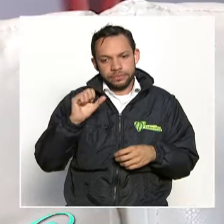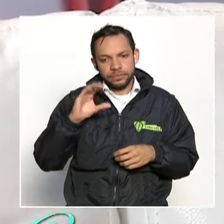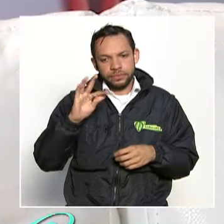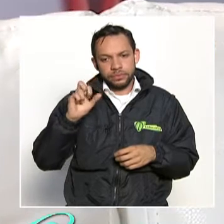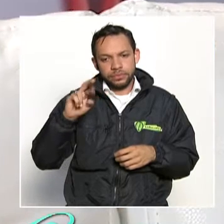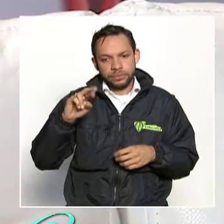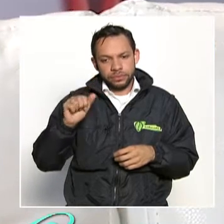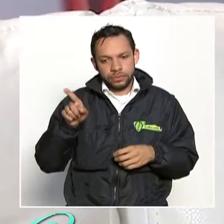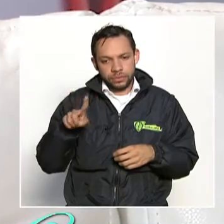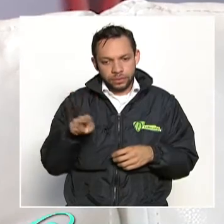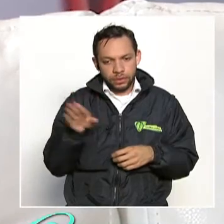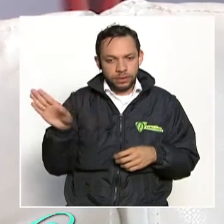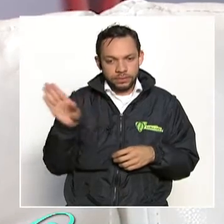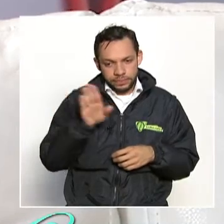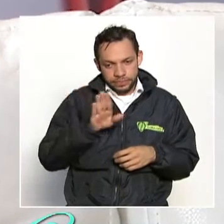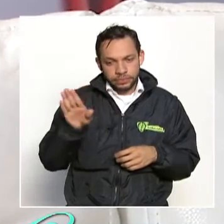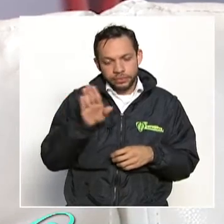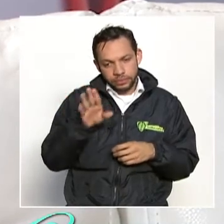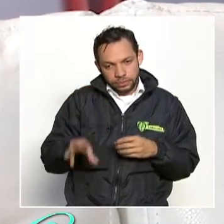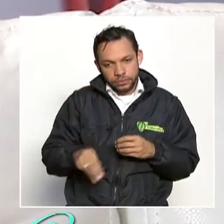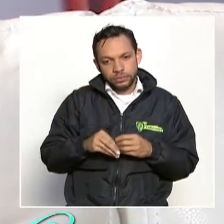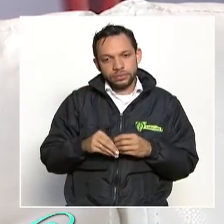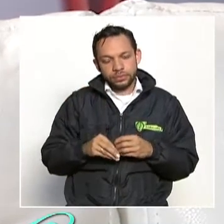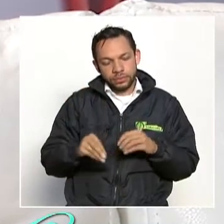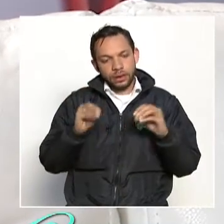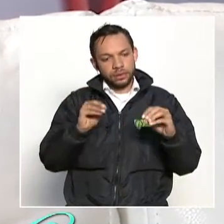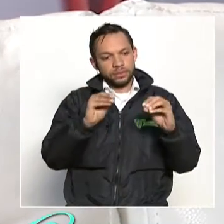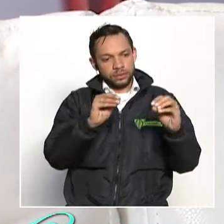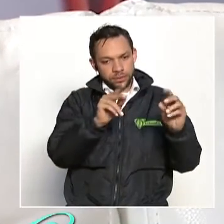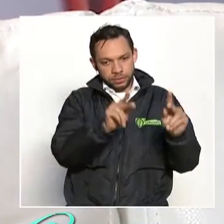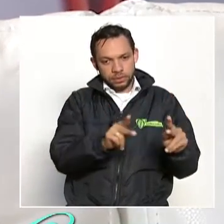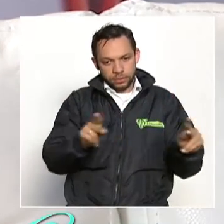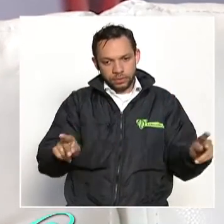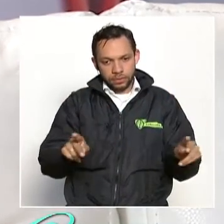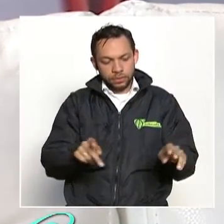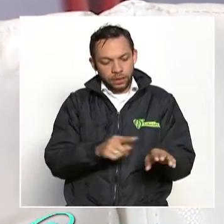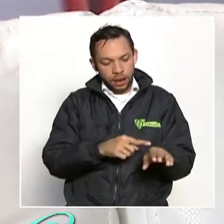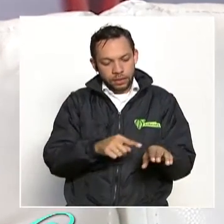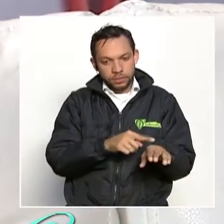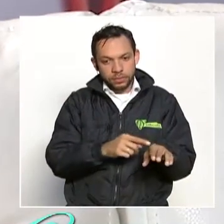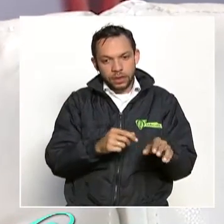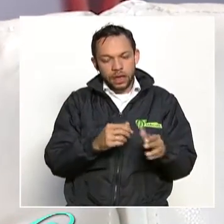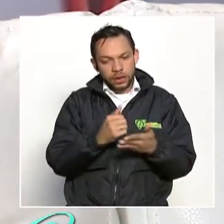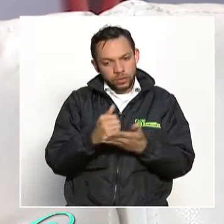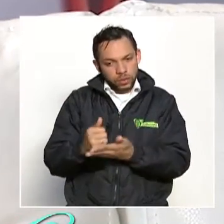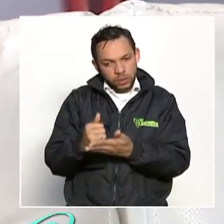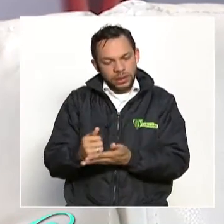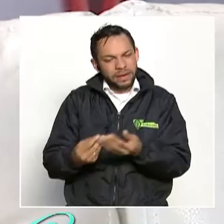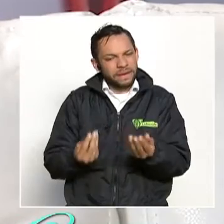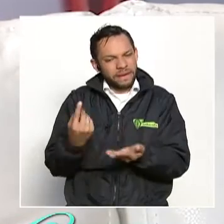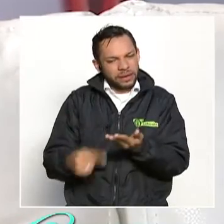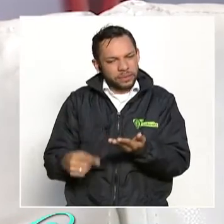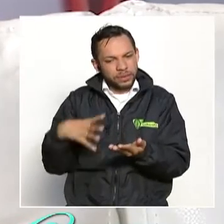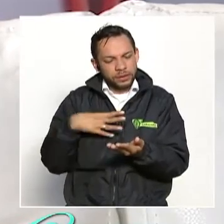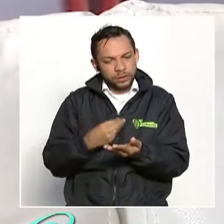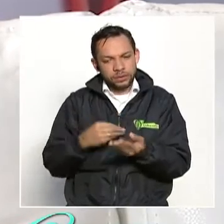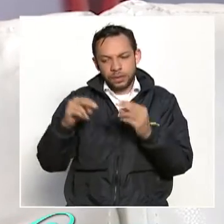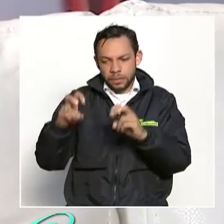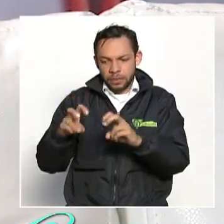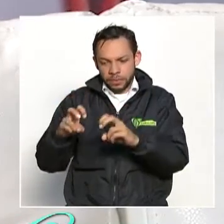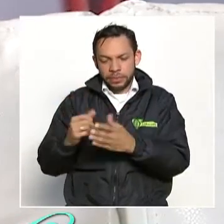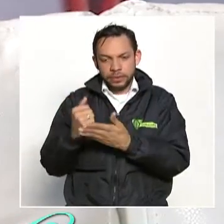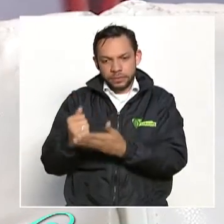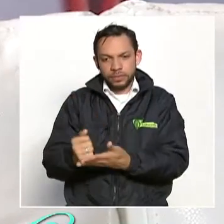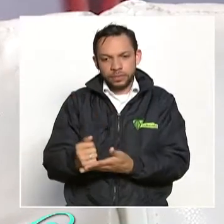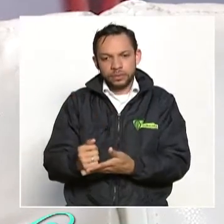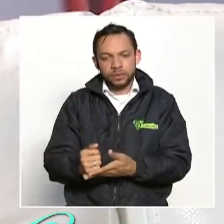mito. Ahí estamos viendo los materiales que le salen a la gente en estos tratamientos. Entonces, estos tratamientos